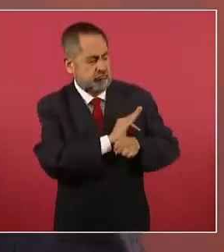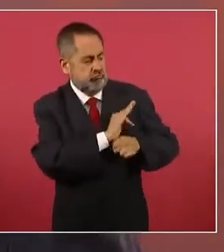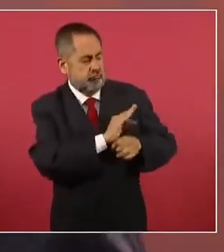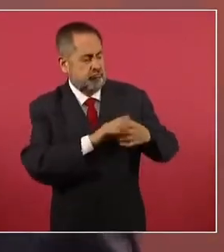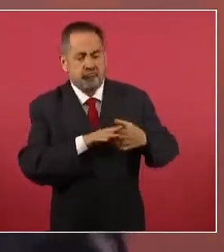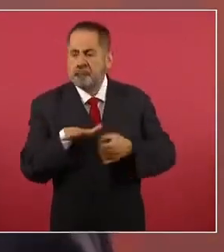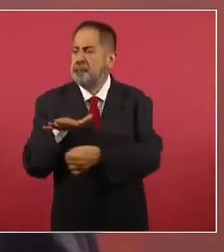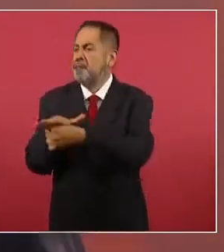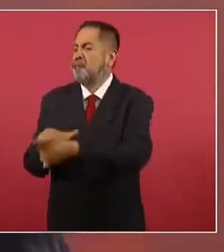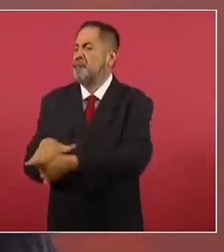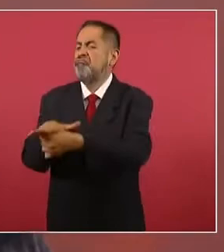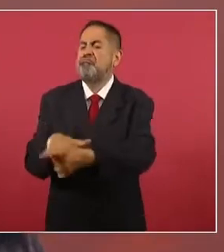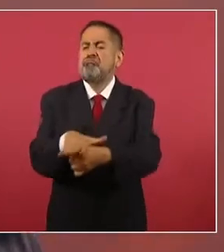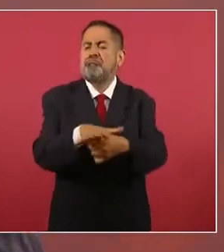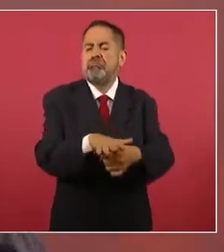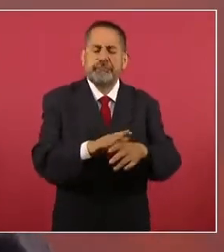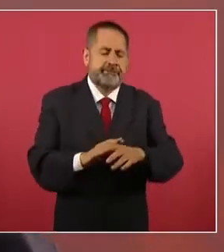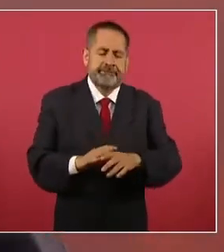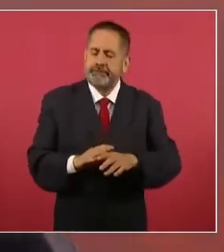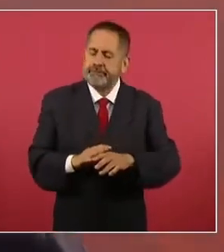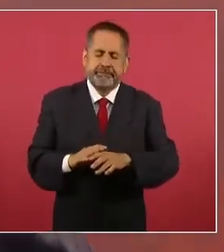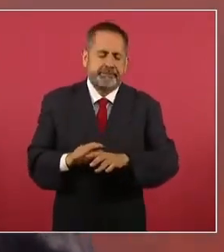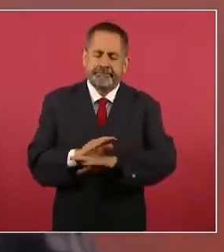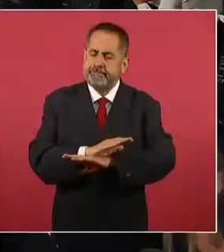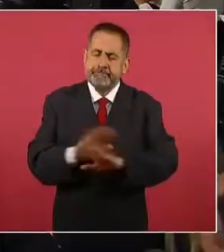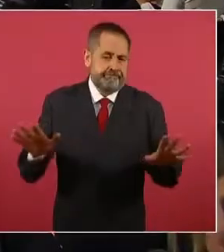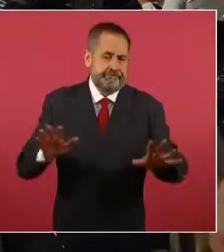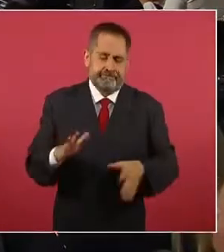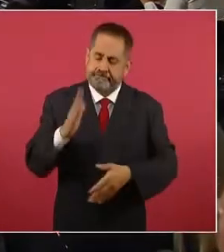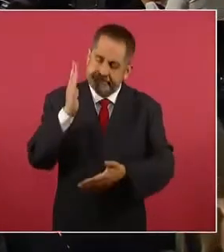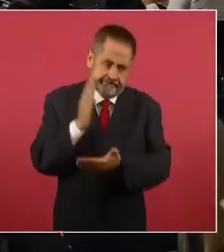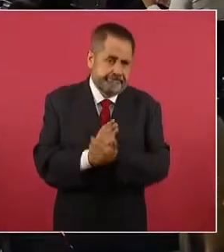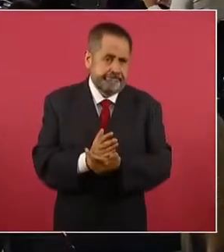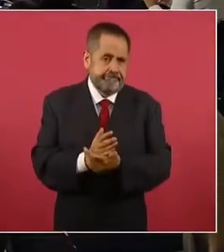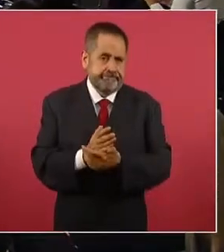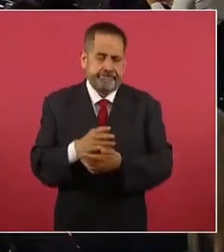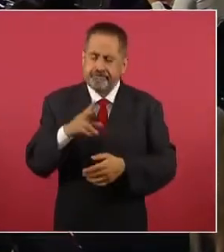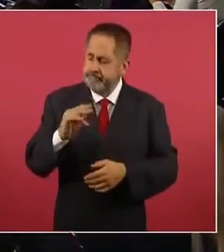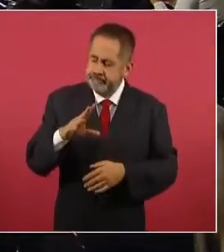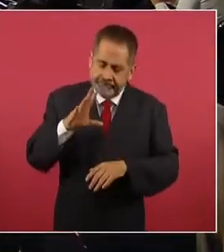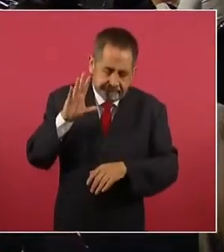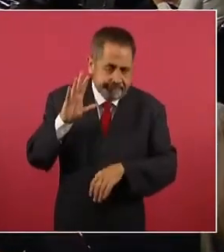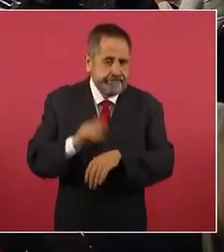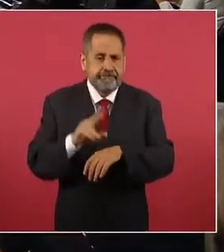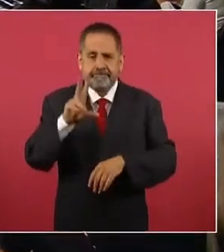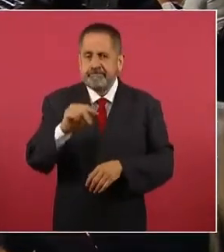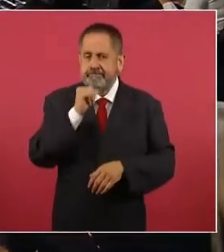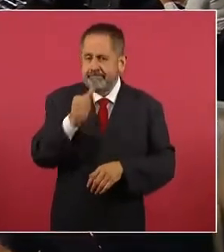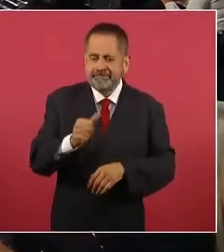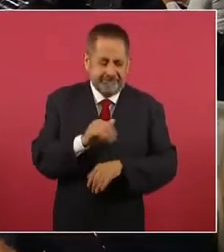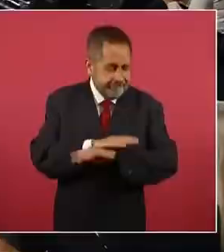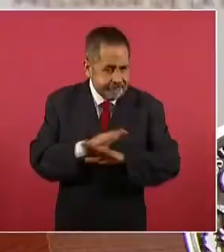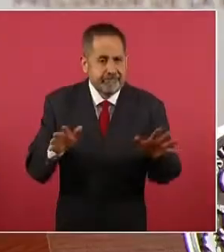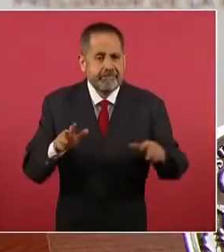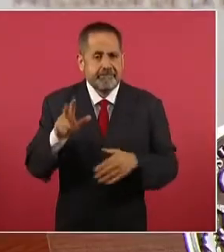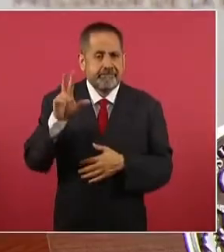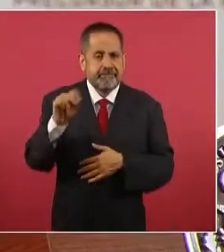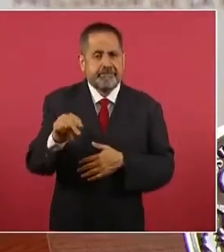Entonces, eso ya no se permite en el país y los